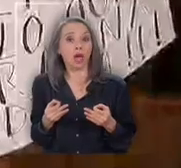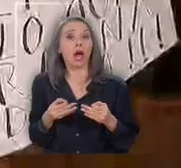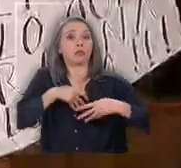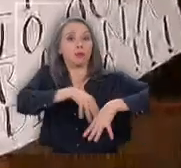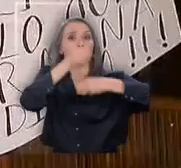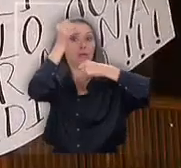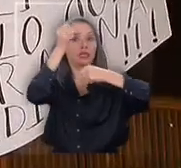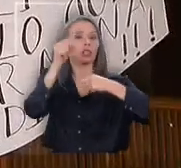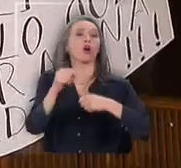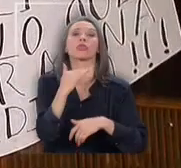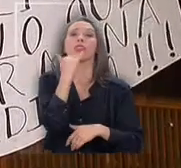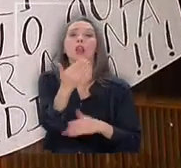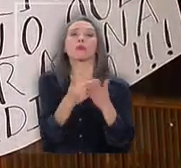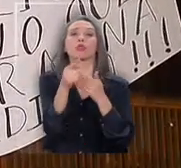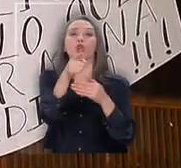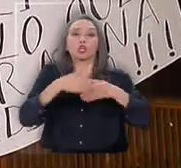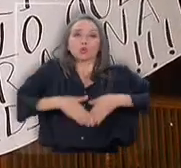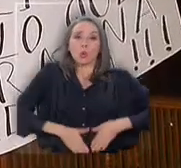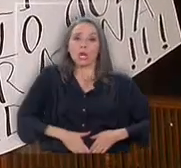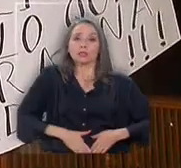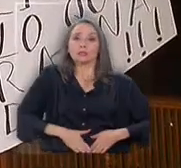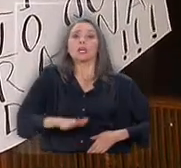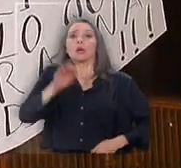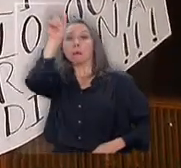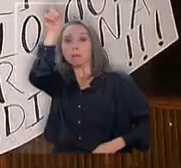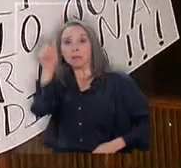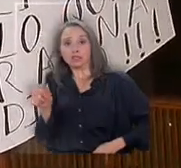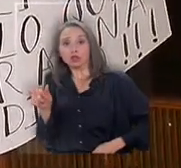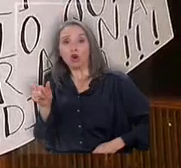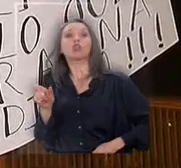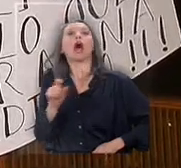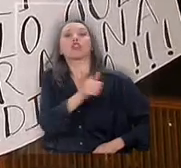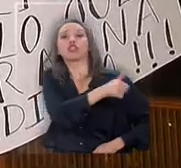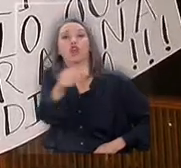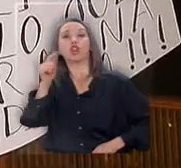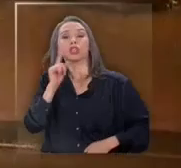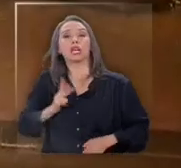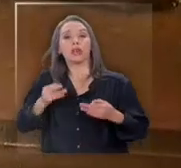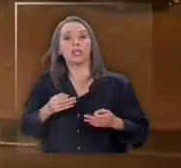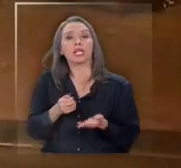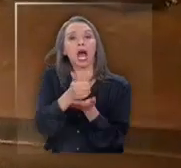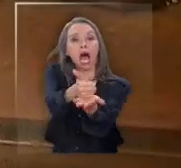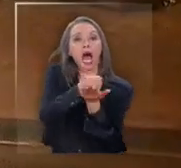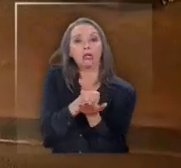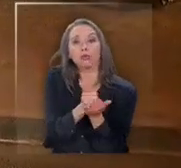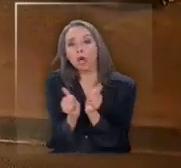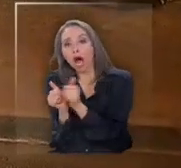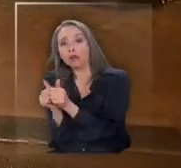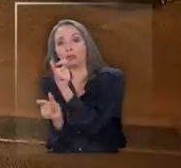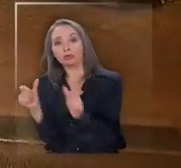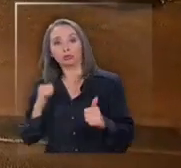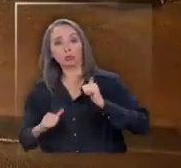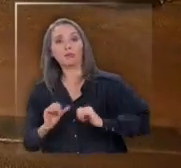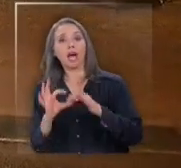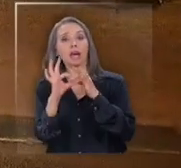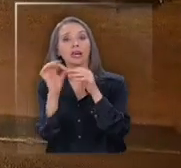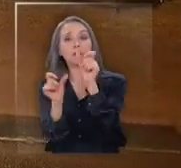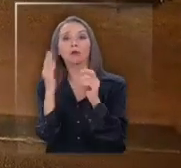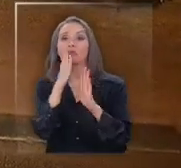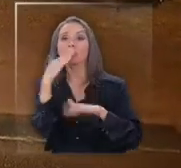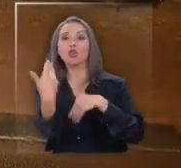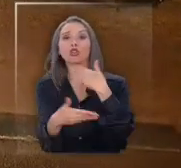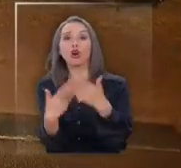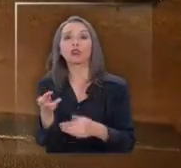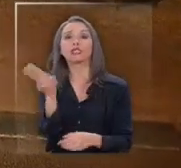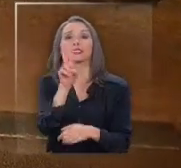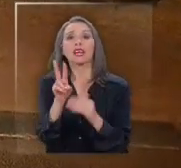cuenta que da lo mismo donde nacemos toda persona igual intimidad y tenemos que ayudarnos y estar cerca los que surgen nosotros agradecemos que han estado nacional